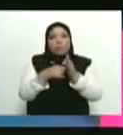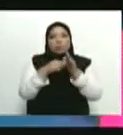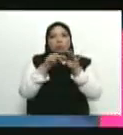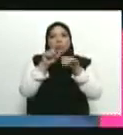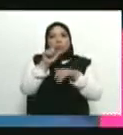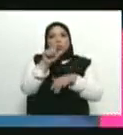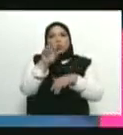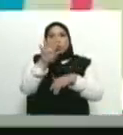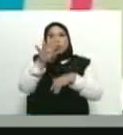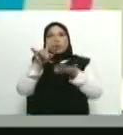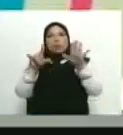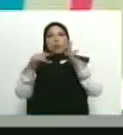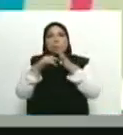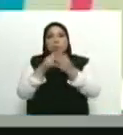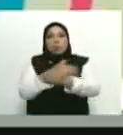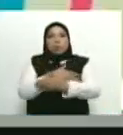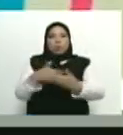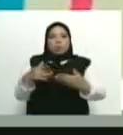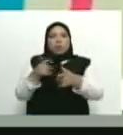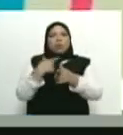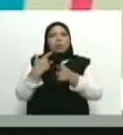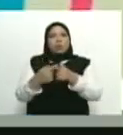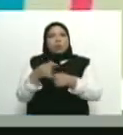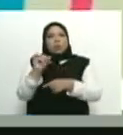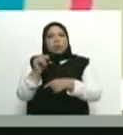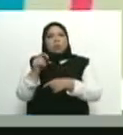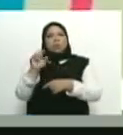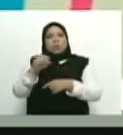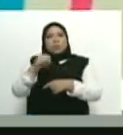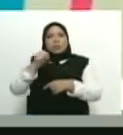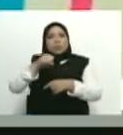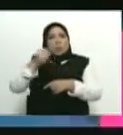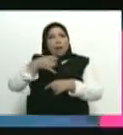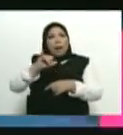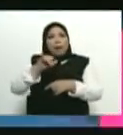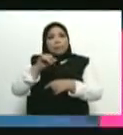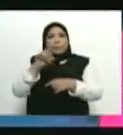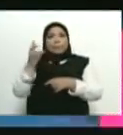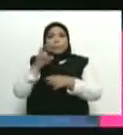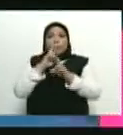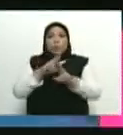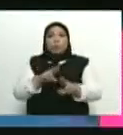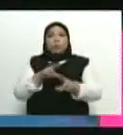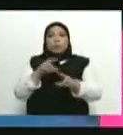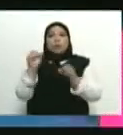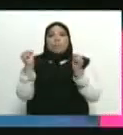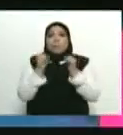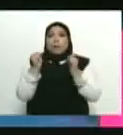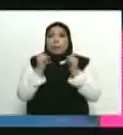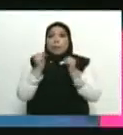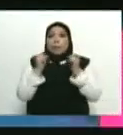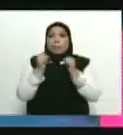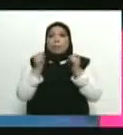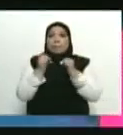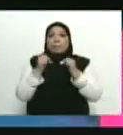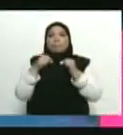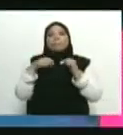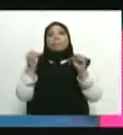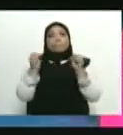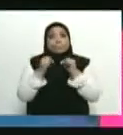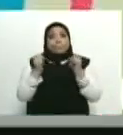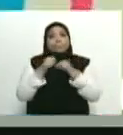1.191.717. Bueno, tenemos un caso resuelto entonces. ¿Qué dices tú? Sí, tenemos caso resuelto en los Andes, presidente, en el estado